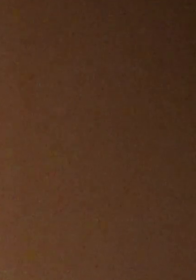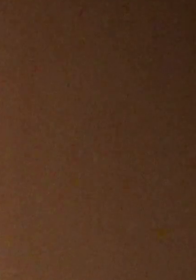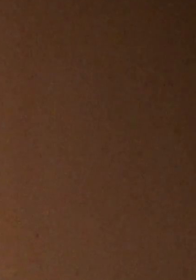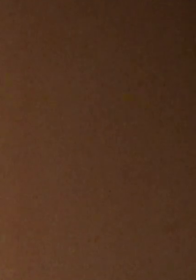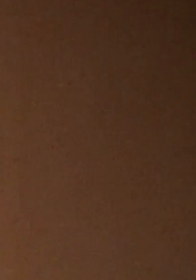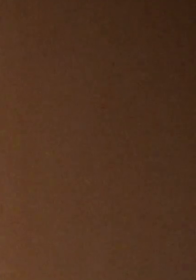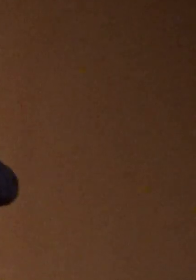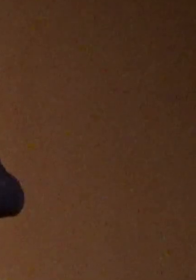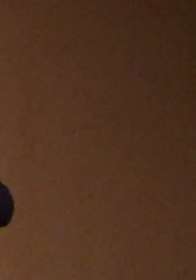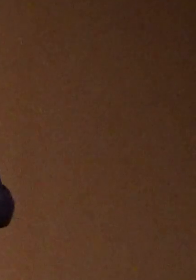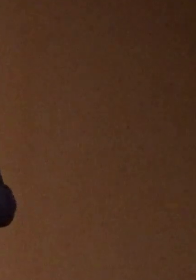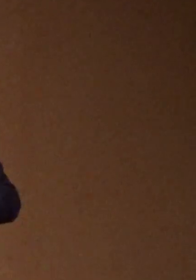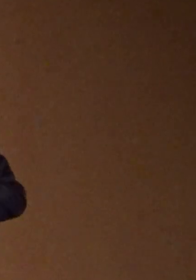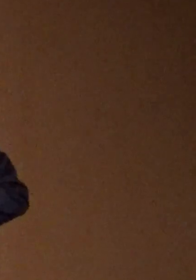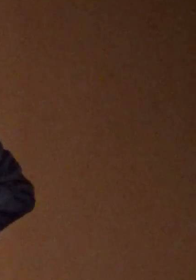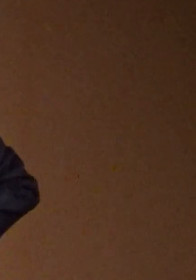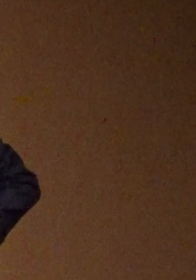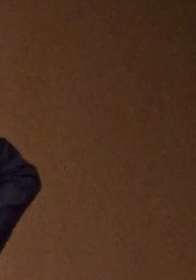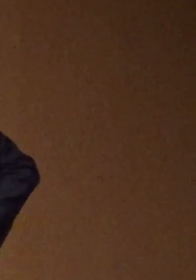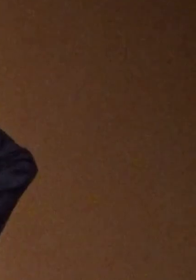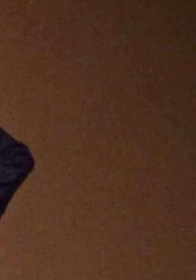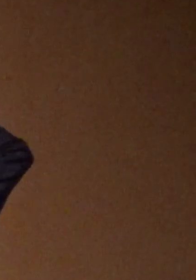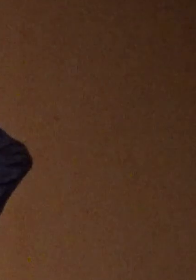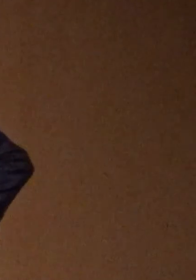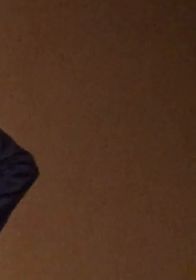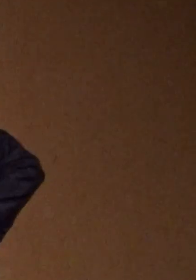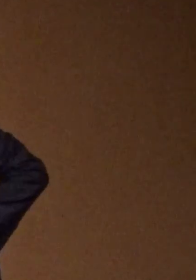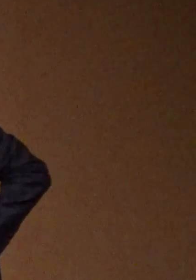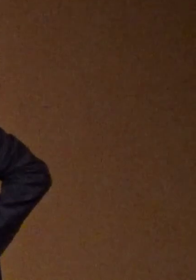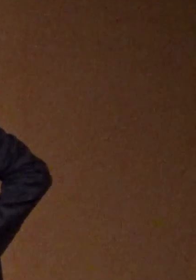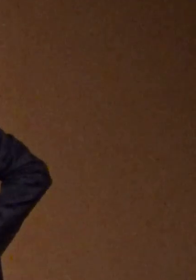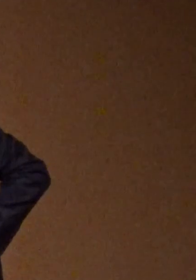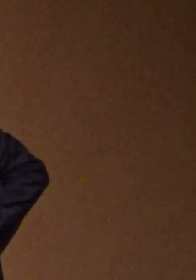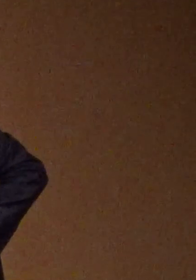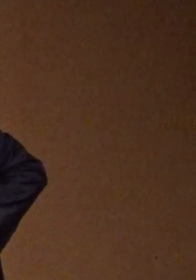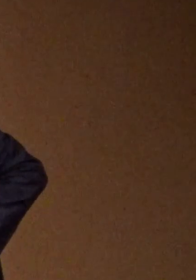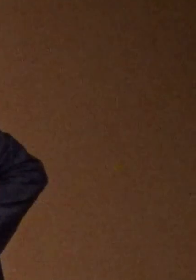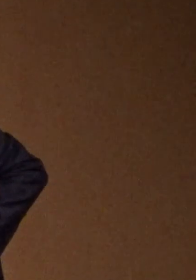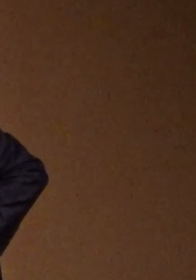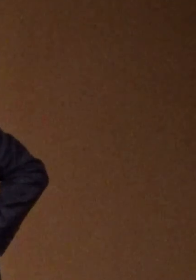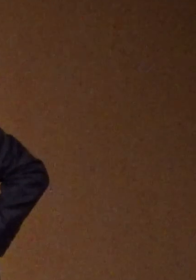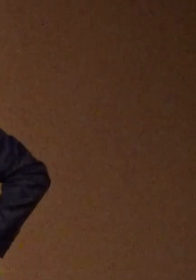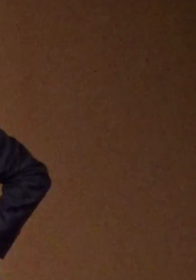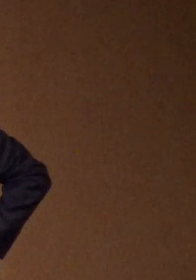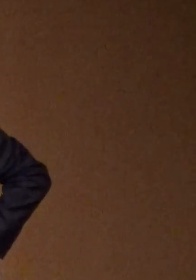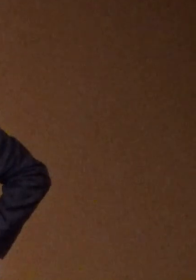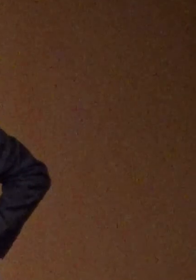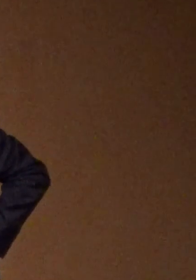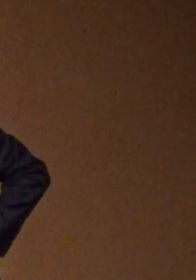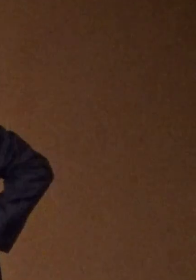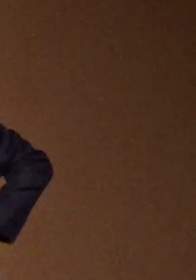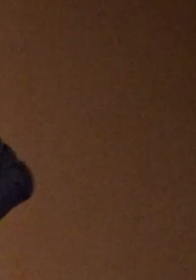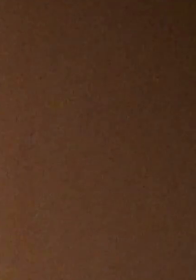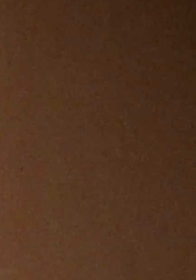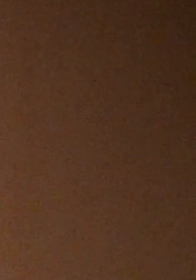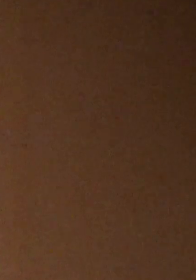cuando queden 5 minutos, son y media pasadas, me avisáis, por favor. Lo que quiero hablar yo es del abordaje neurológico. O